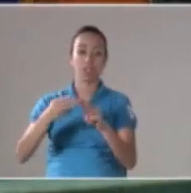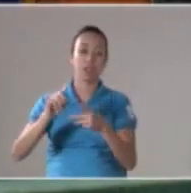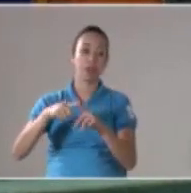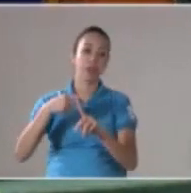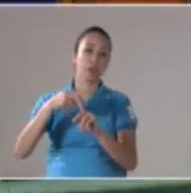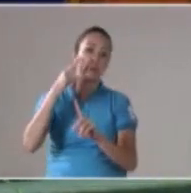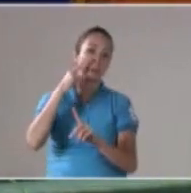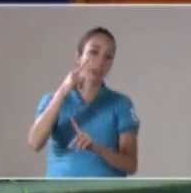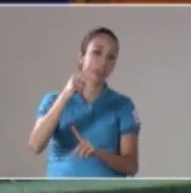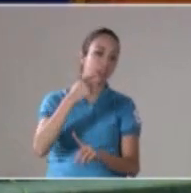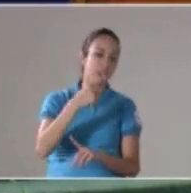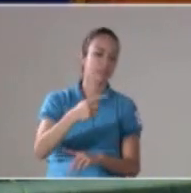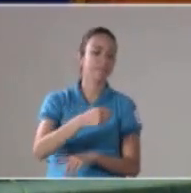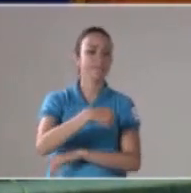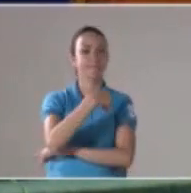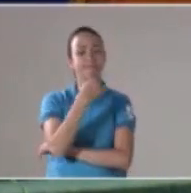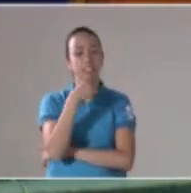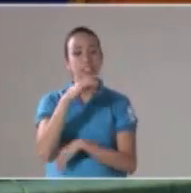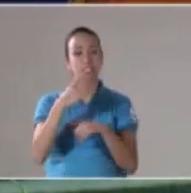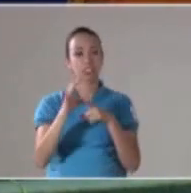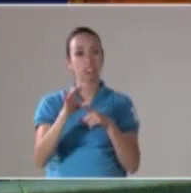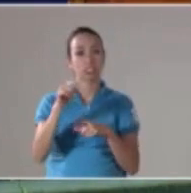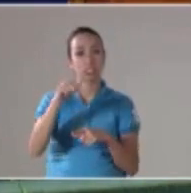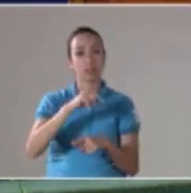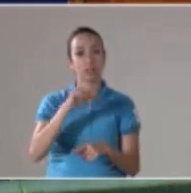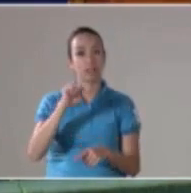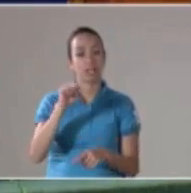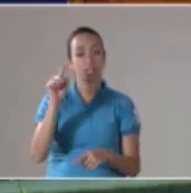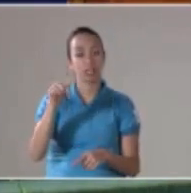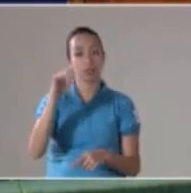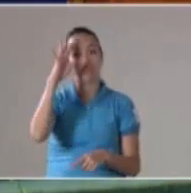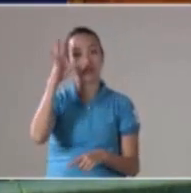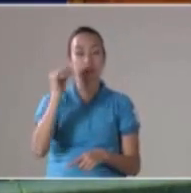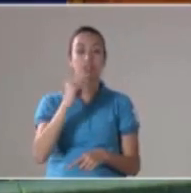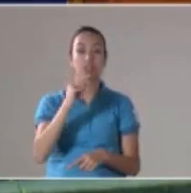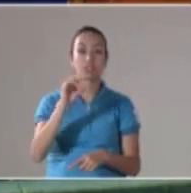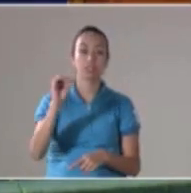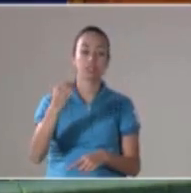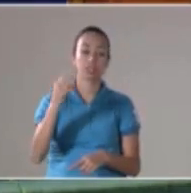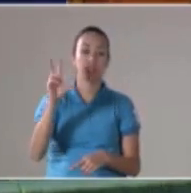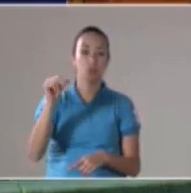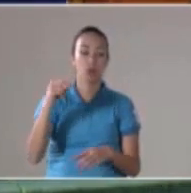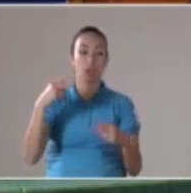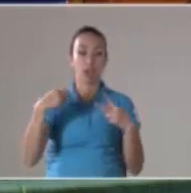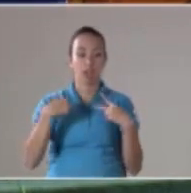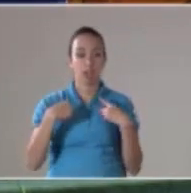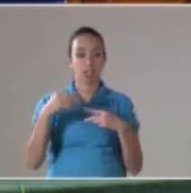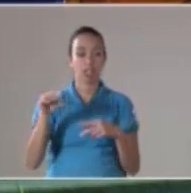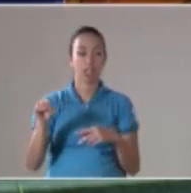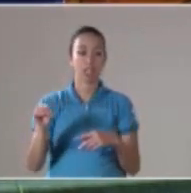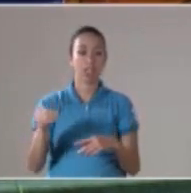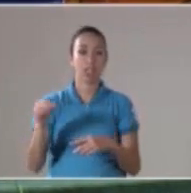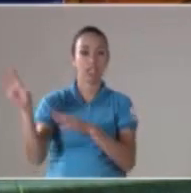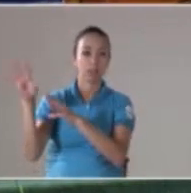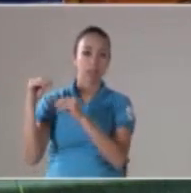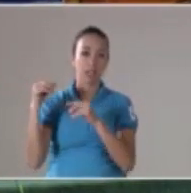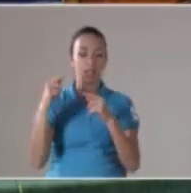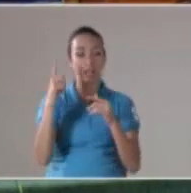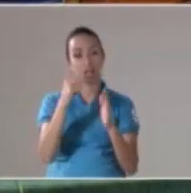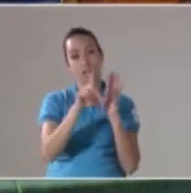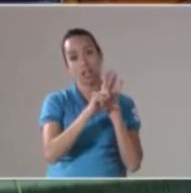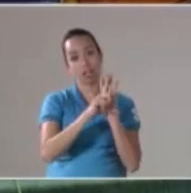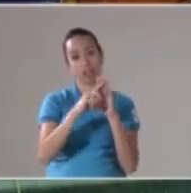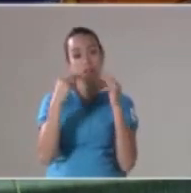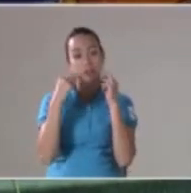dijeron: mira, la cosa seria aquí, porque andan diciendo que vos decís que no hay que circuncidarse y que no a la ley de Moisés. Entonces, para